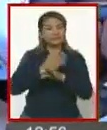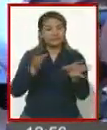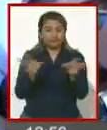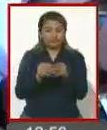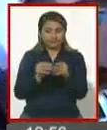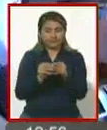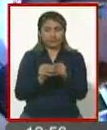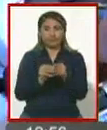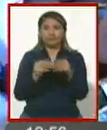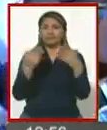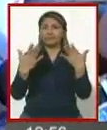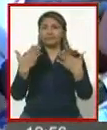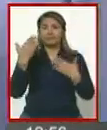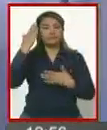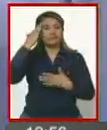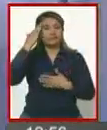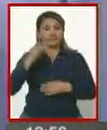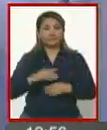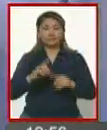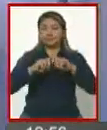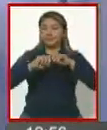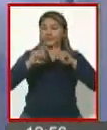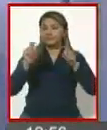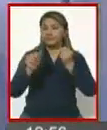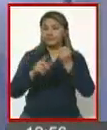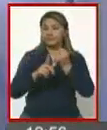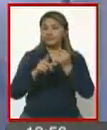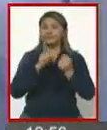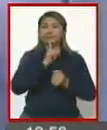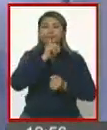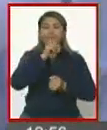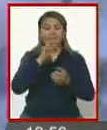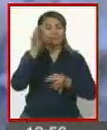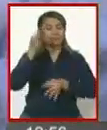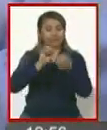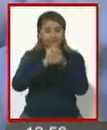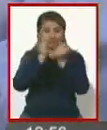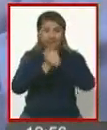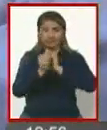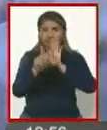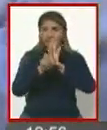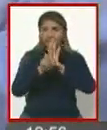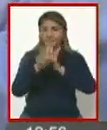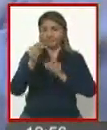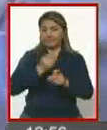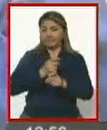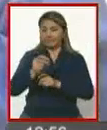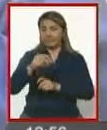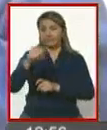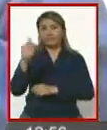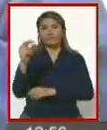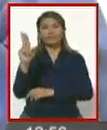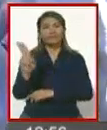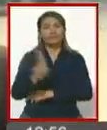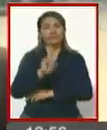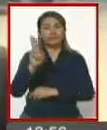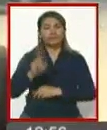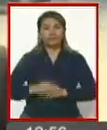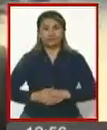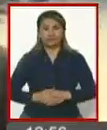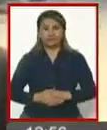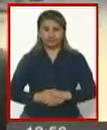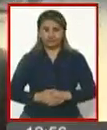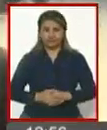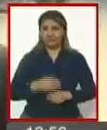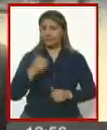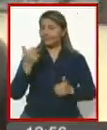estudiantil al que lo vamos a llegar a conocer. Sin embargo, los dirigentes aseguran que de modificarse la ley no se afectaría a otras universidades. Por